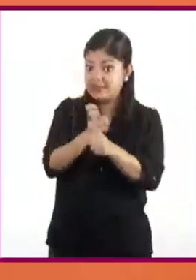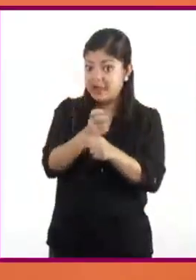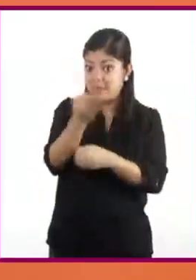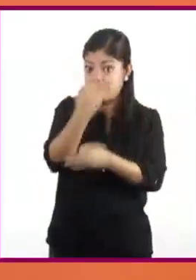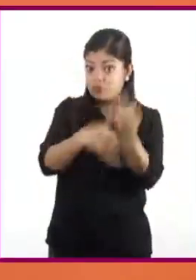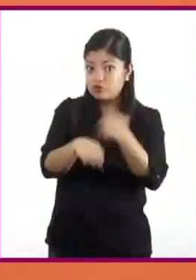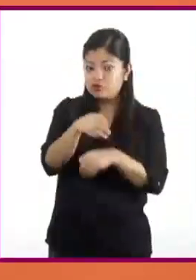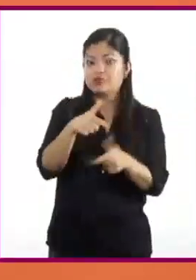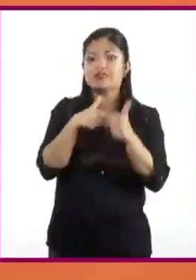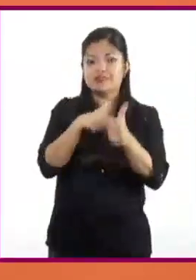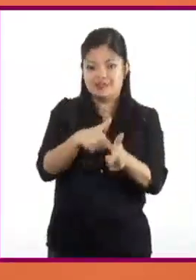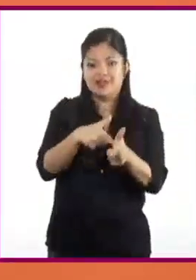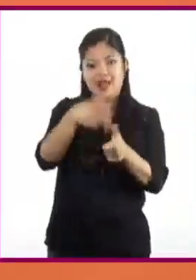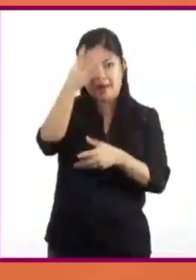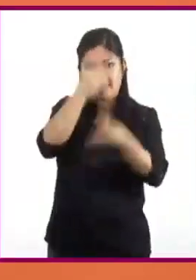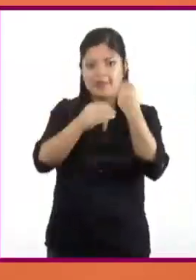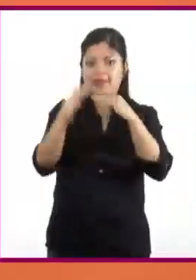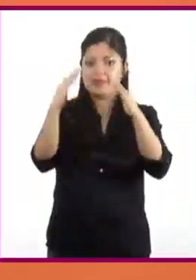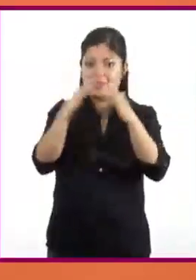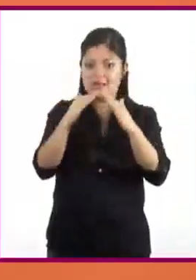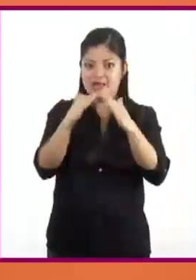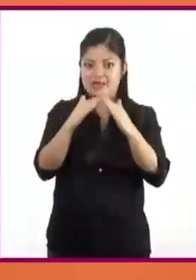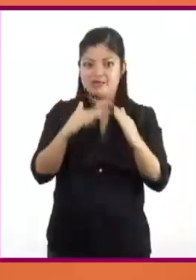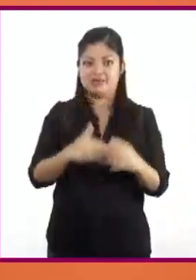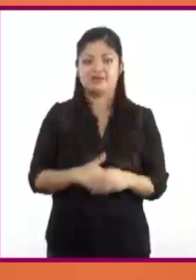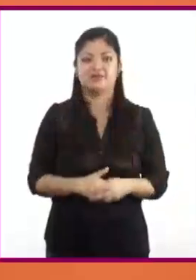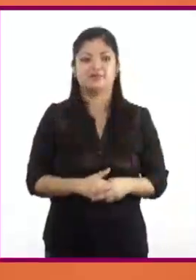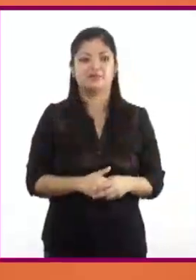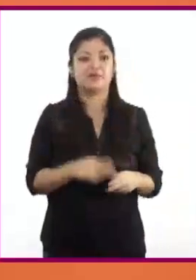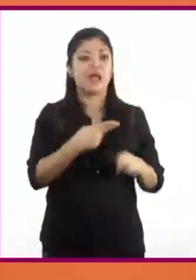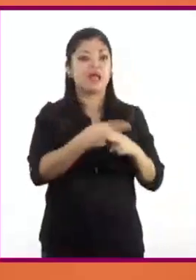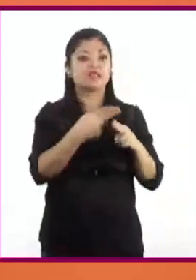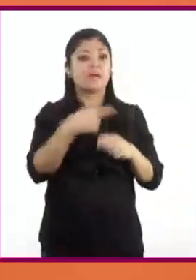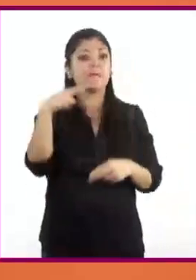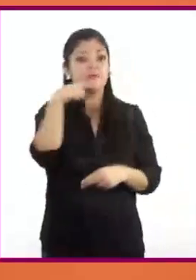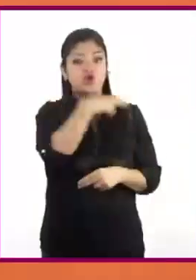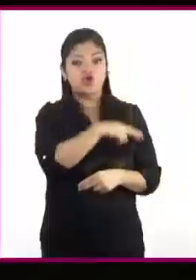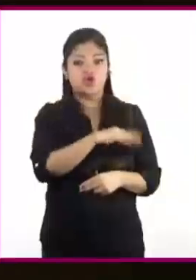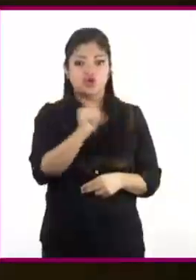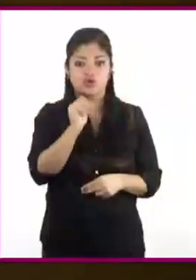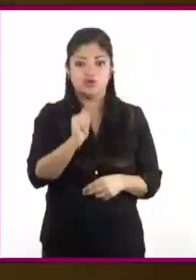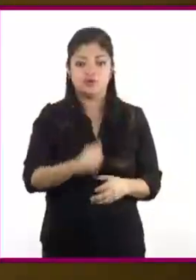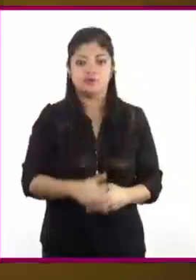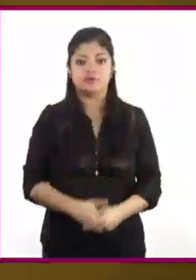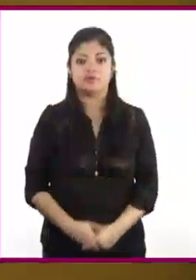a seguir la programación de Aprende en Casa. ¡Hasta la próxima!